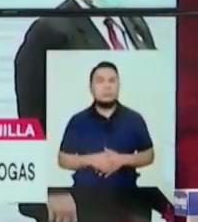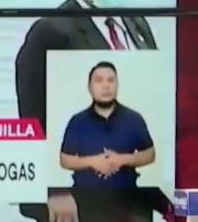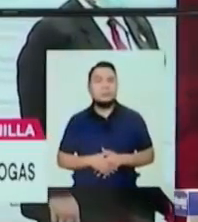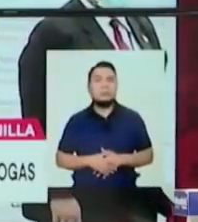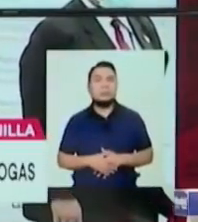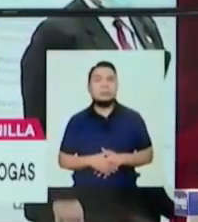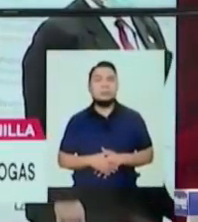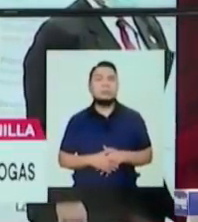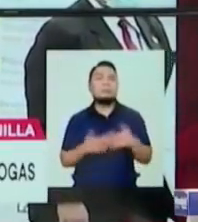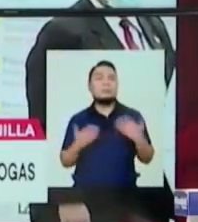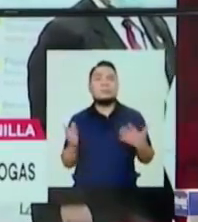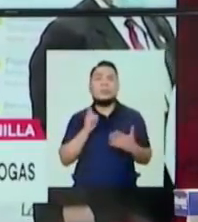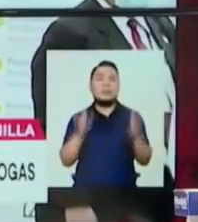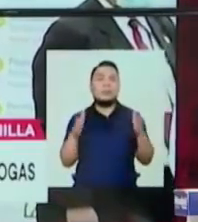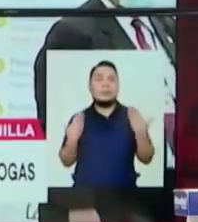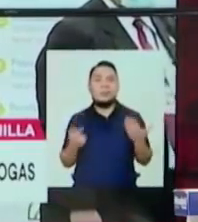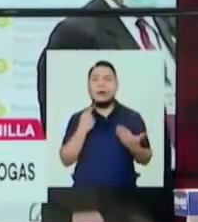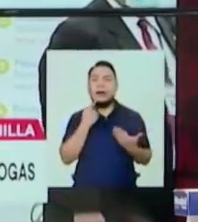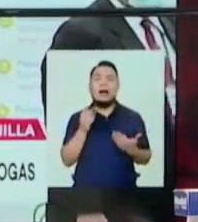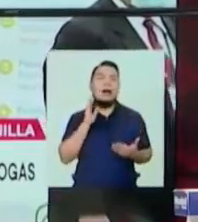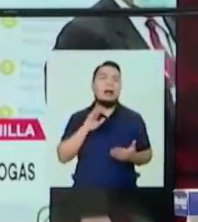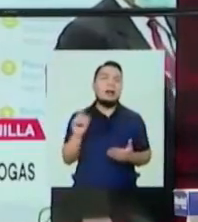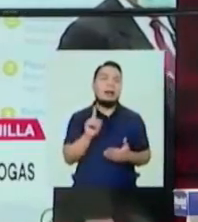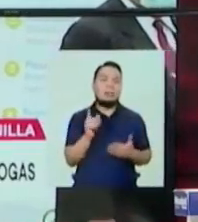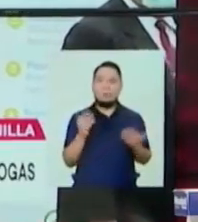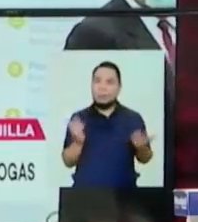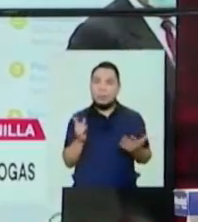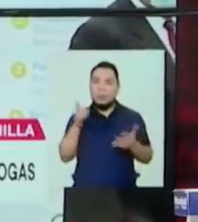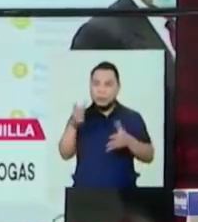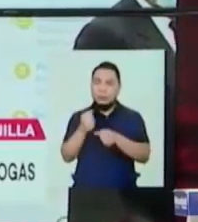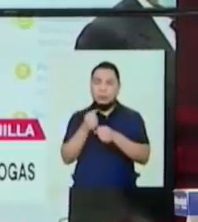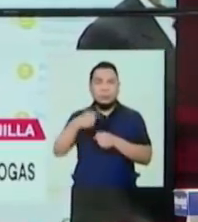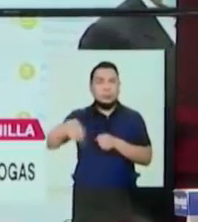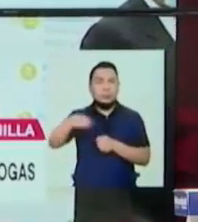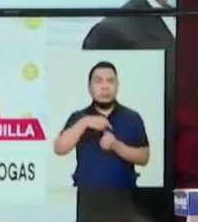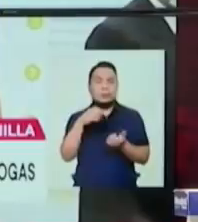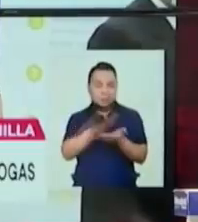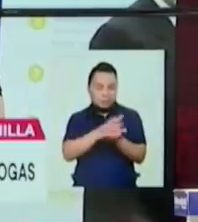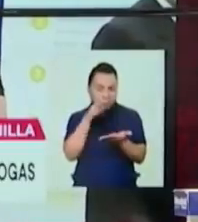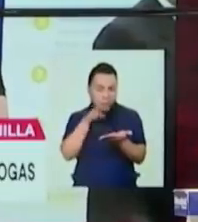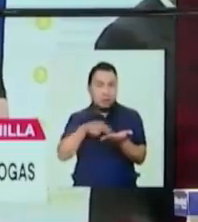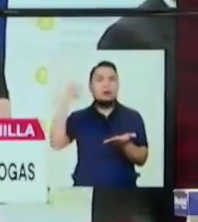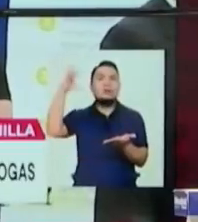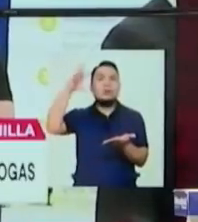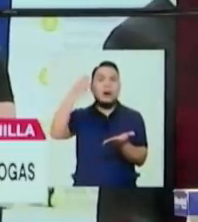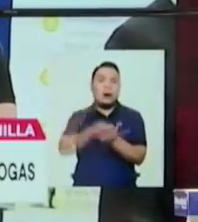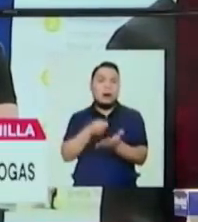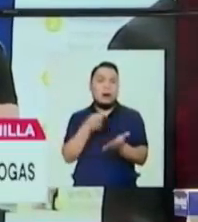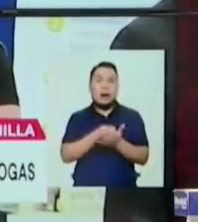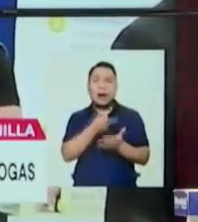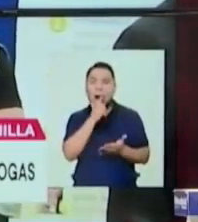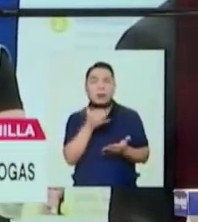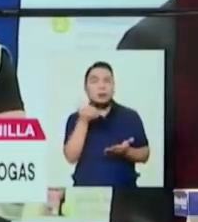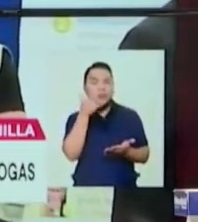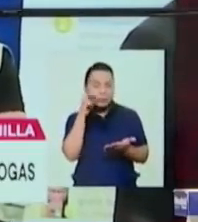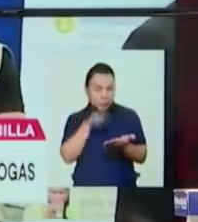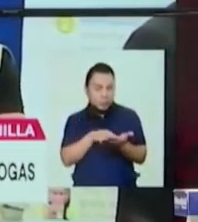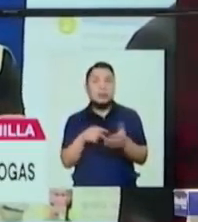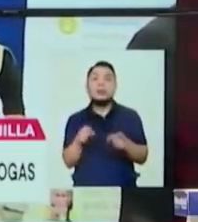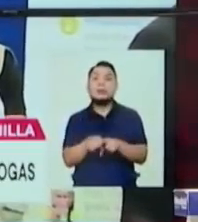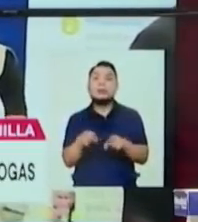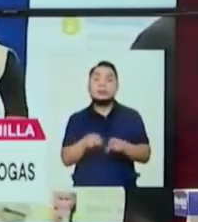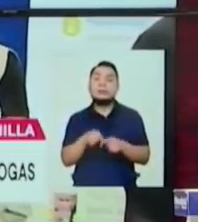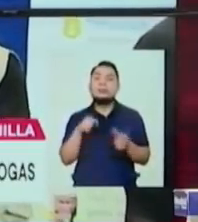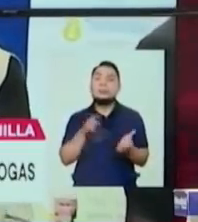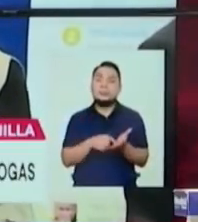quitarle el agua a las hidroeléctricas, ¿no? Pues el recurso es hídrico, ¿no es cierto? Sí, porque voy a cambiar la tarifa del gas, voy a